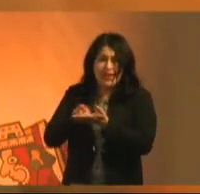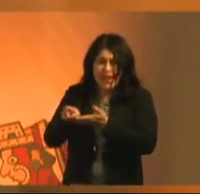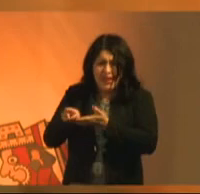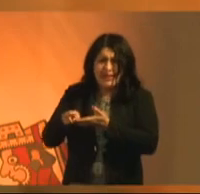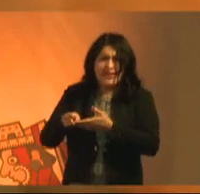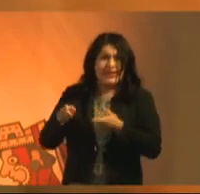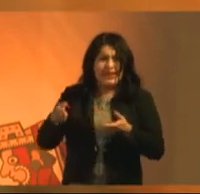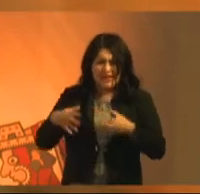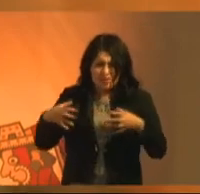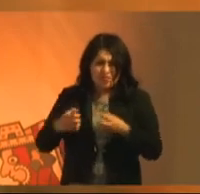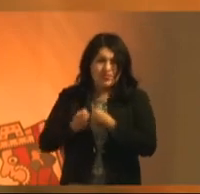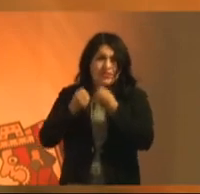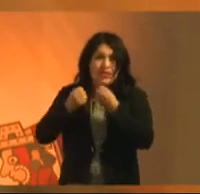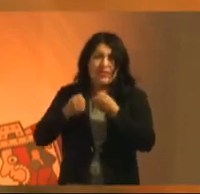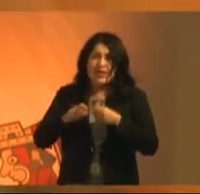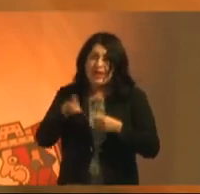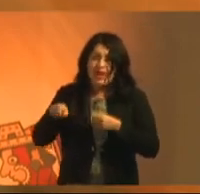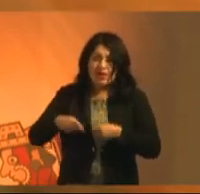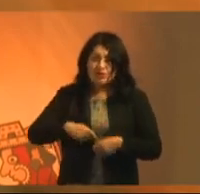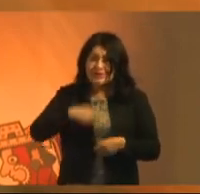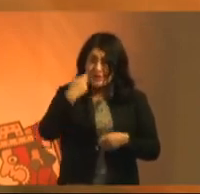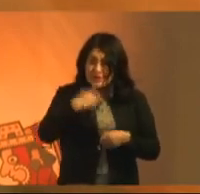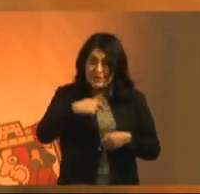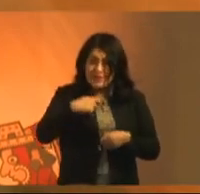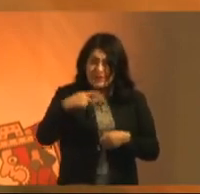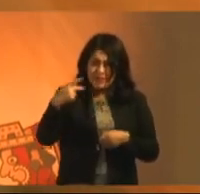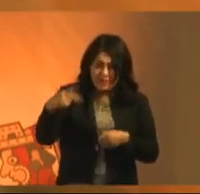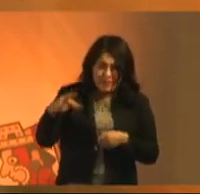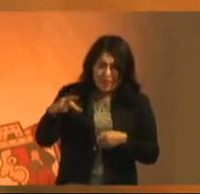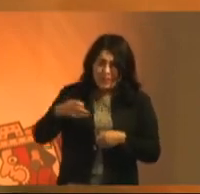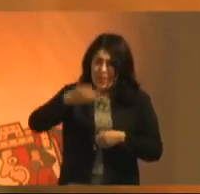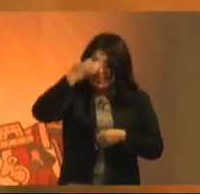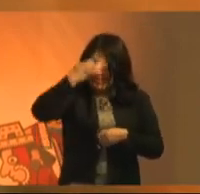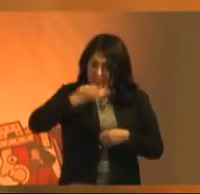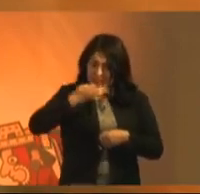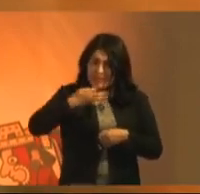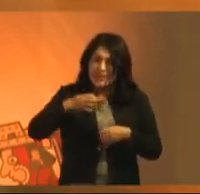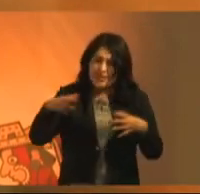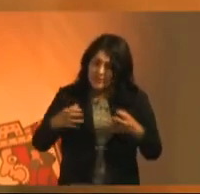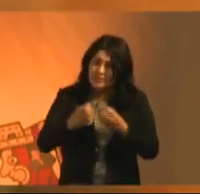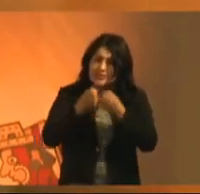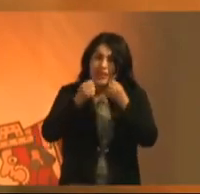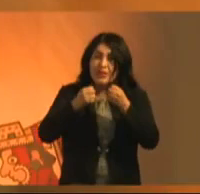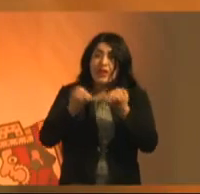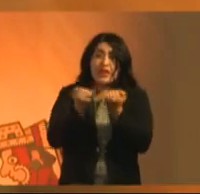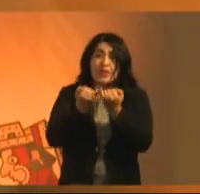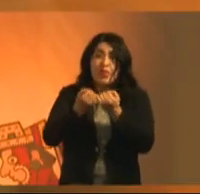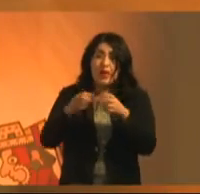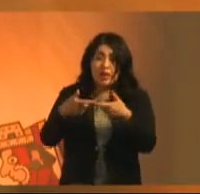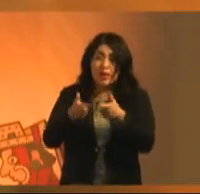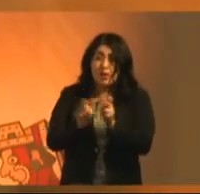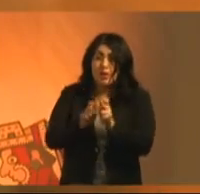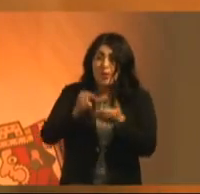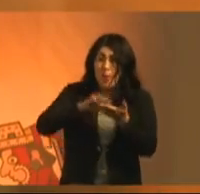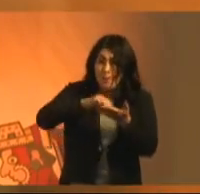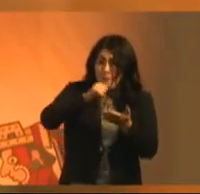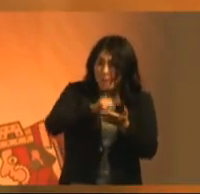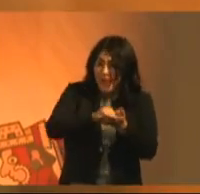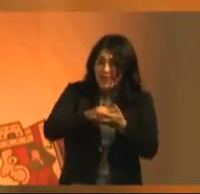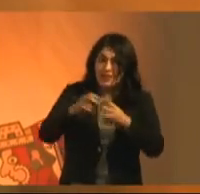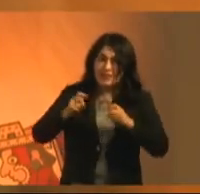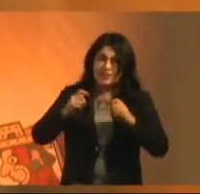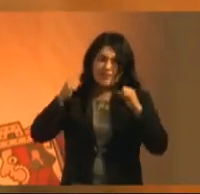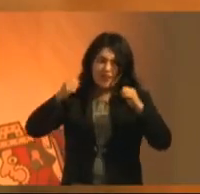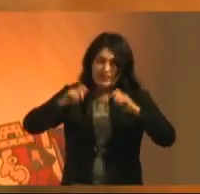no recuperan su fuerza su identidad su dignidad si no se empoderan y empoderar a los mayas es explicarles a